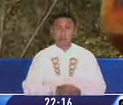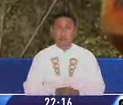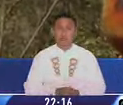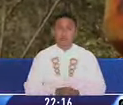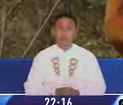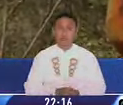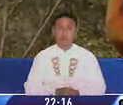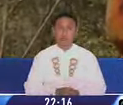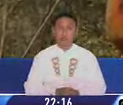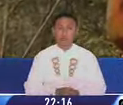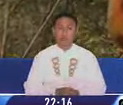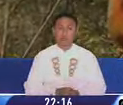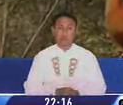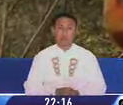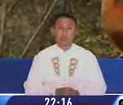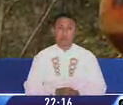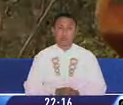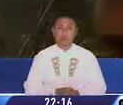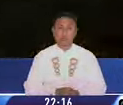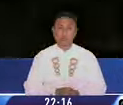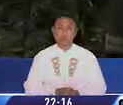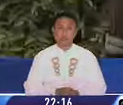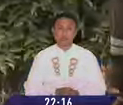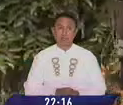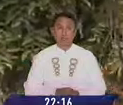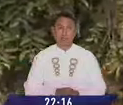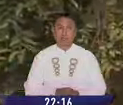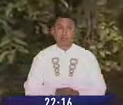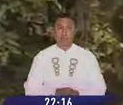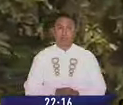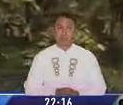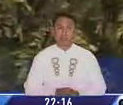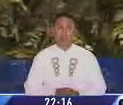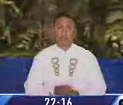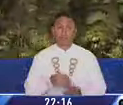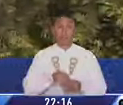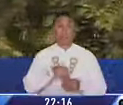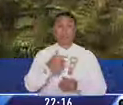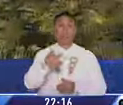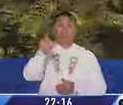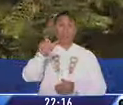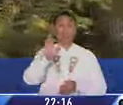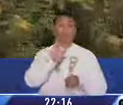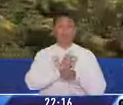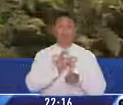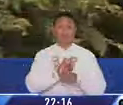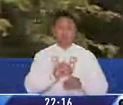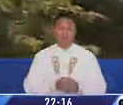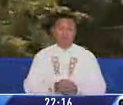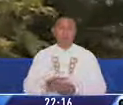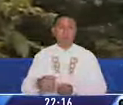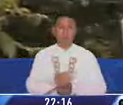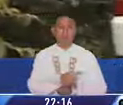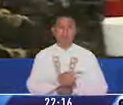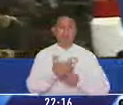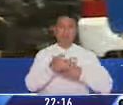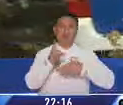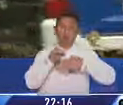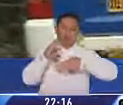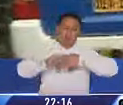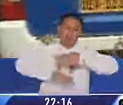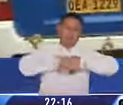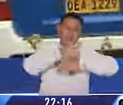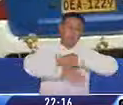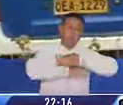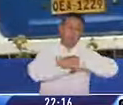inscripción de eso que estamos esperando. Una fuente extraoficial aseguró que estaba envuelto entre plásticos y en